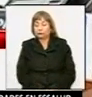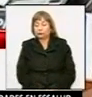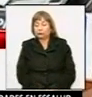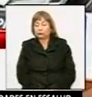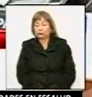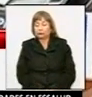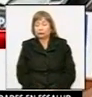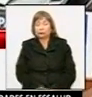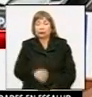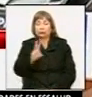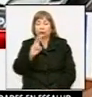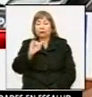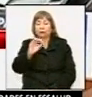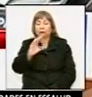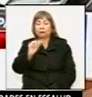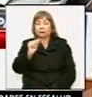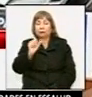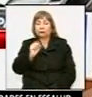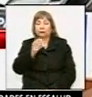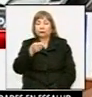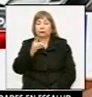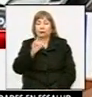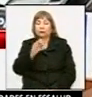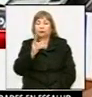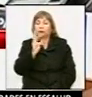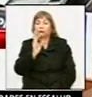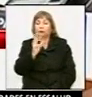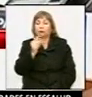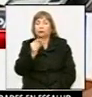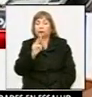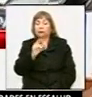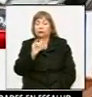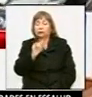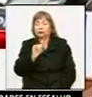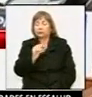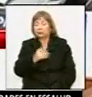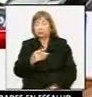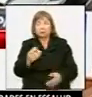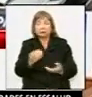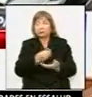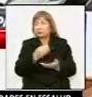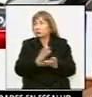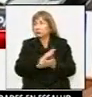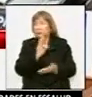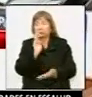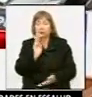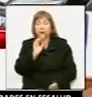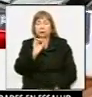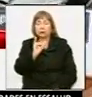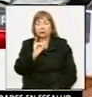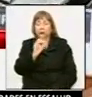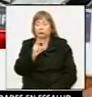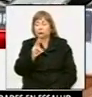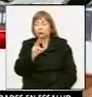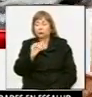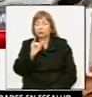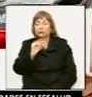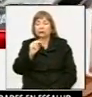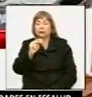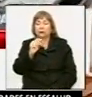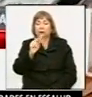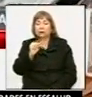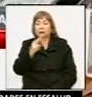caso Vilcasuamán, caso Huari, no se implementa la unidad ejecutora Huari, caso Intihuatana,